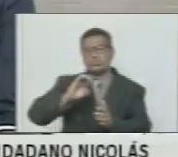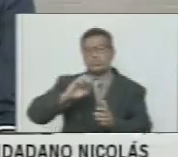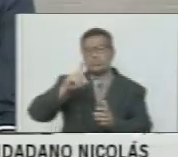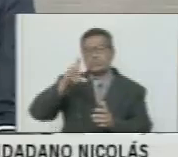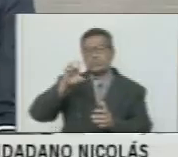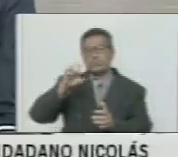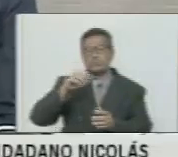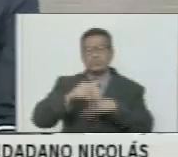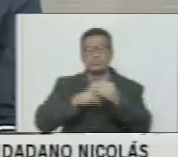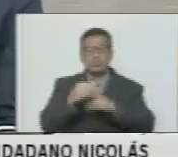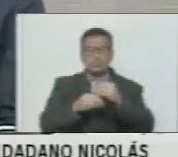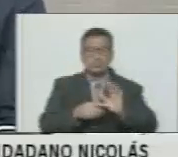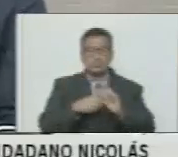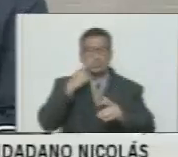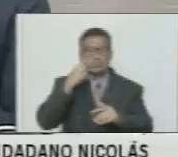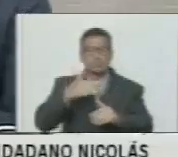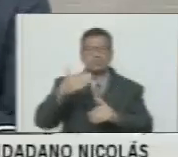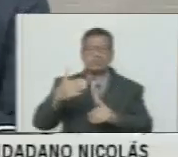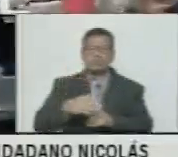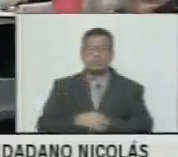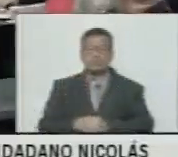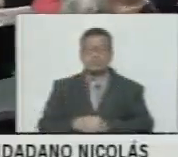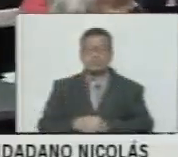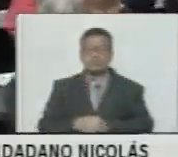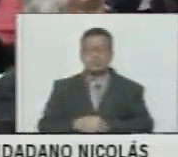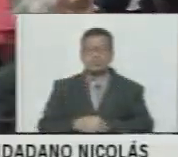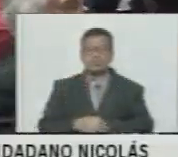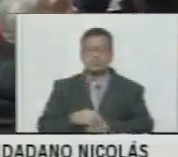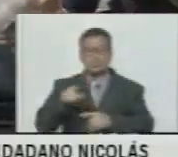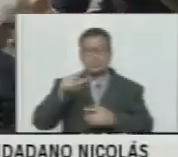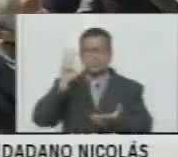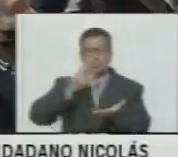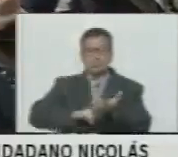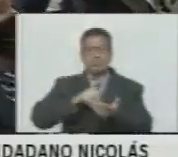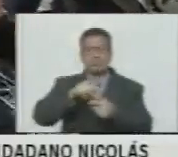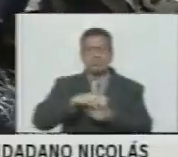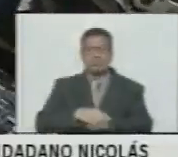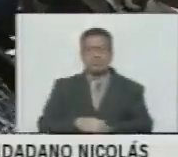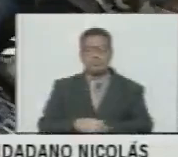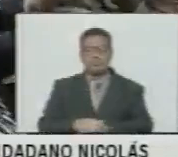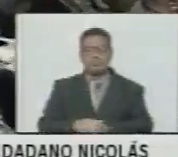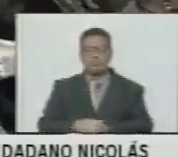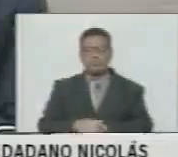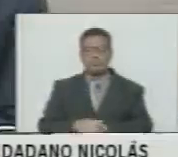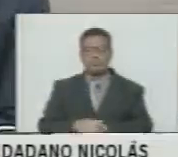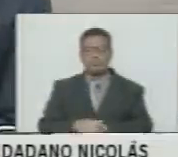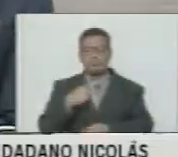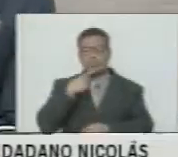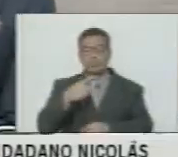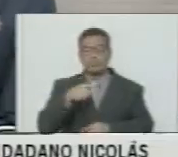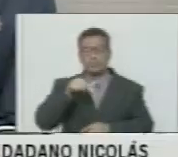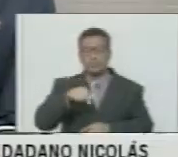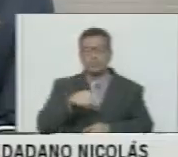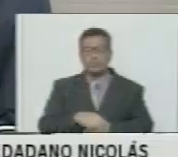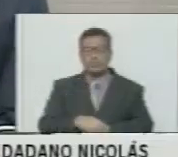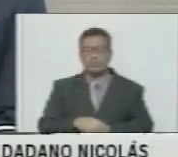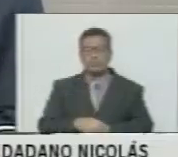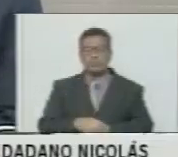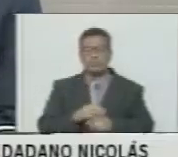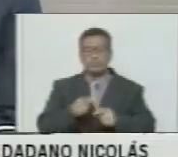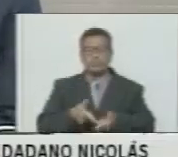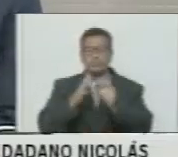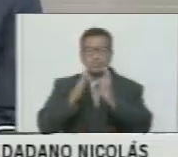Santa Sede, sírvanse a manifestarlo con la señal de costumbre. Queda aprobado. Se declara